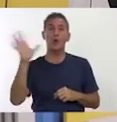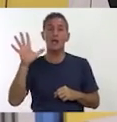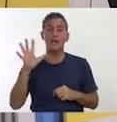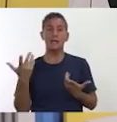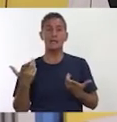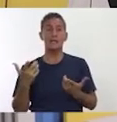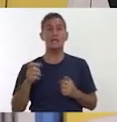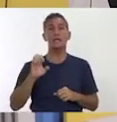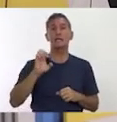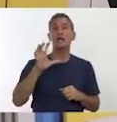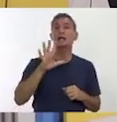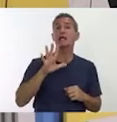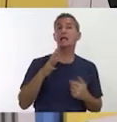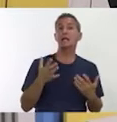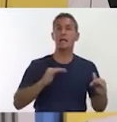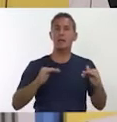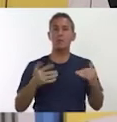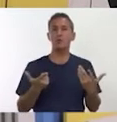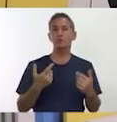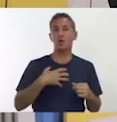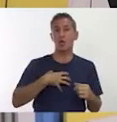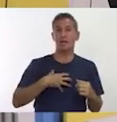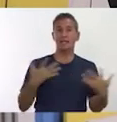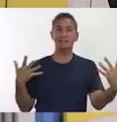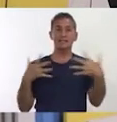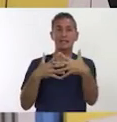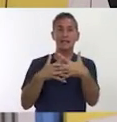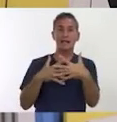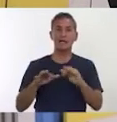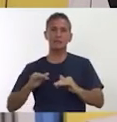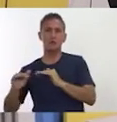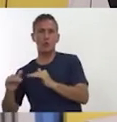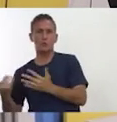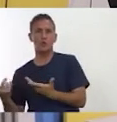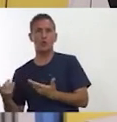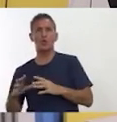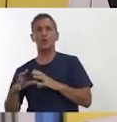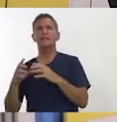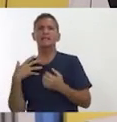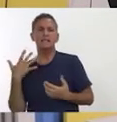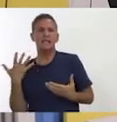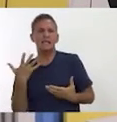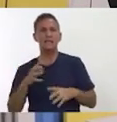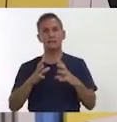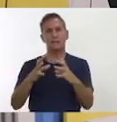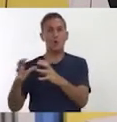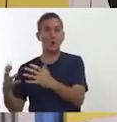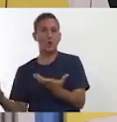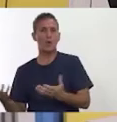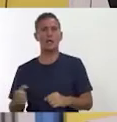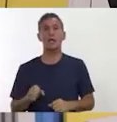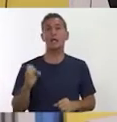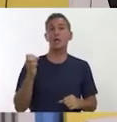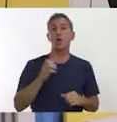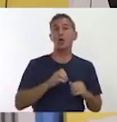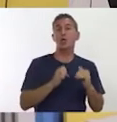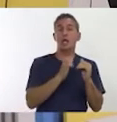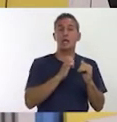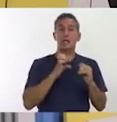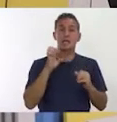energía nos va a dar que la energía cinética es la que tiene la relación con el movimiento de los cuerpos. Y